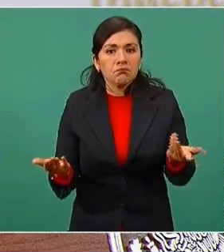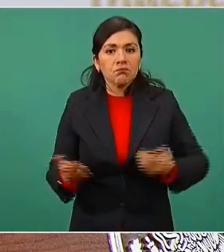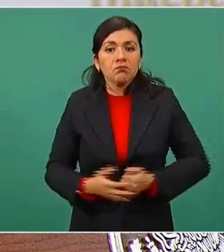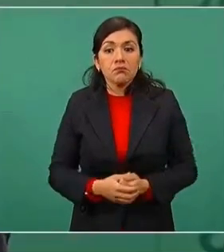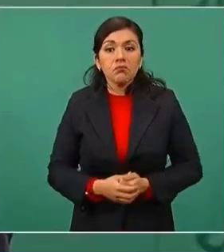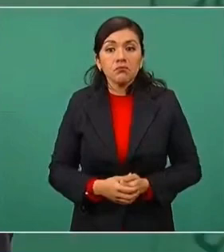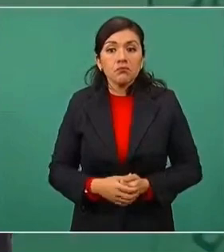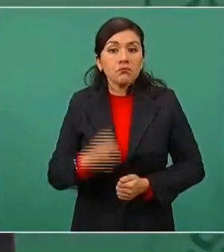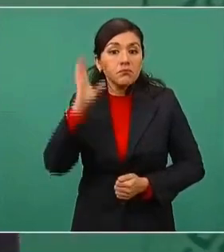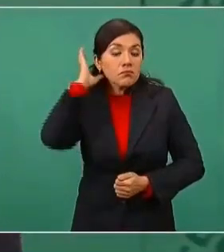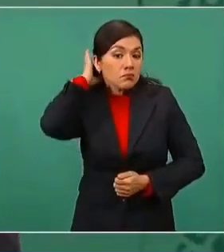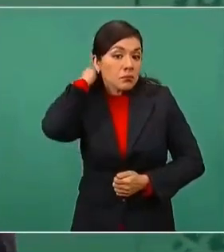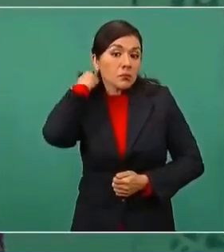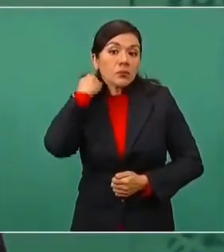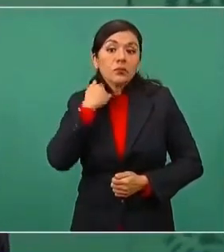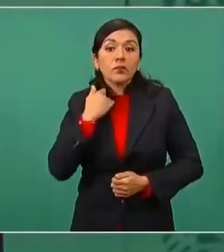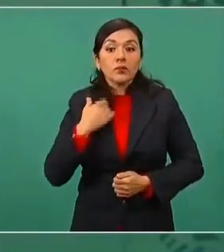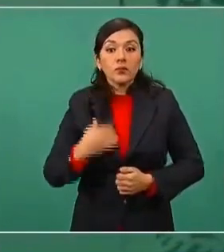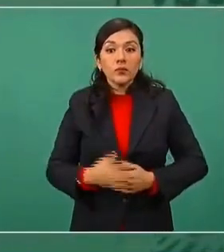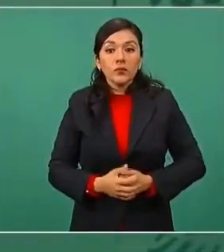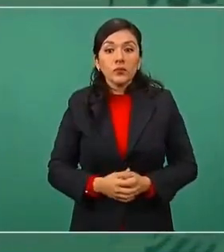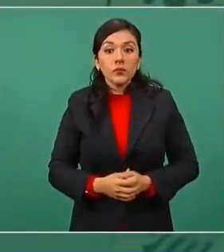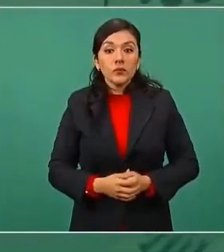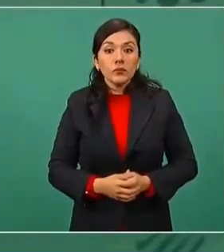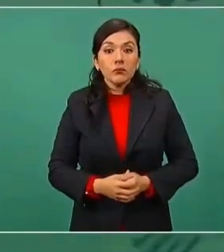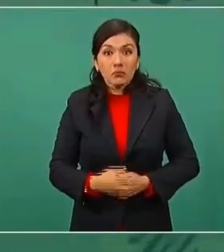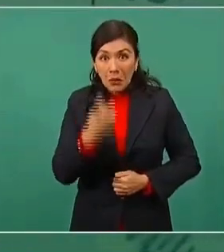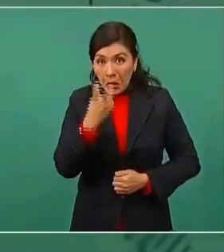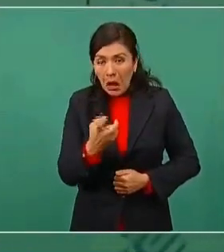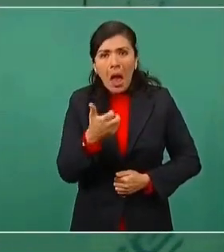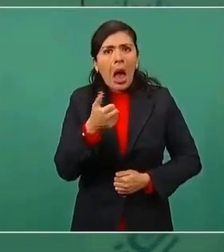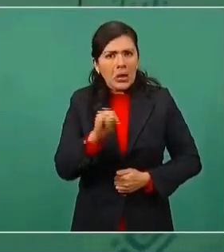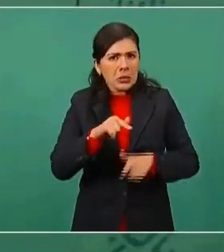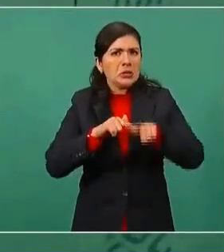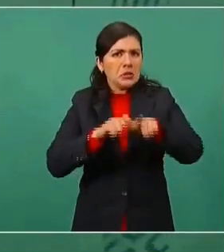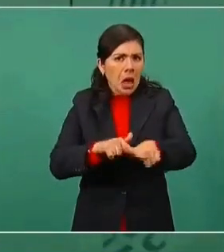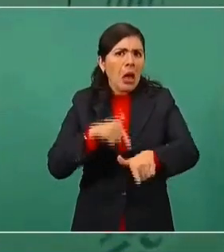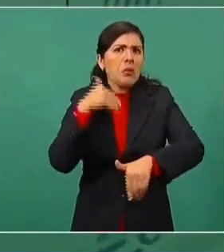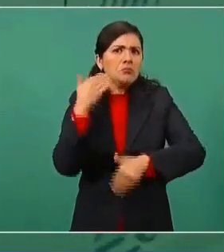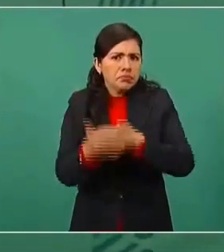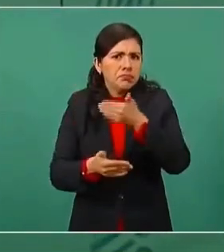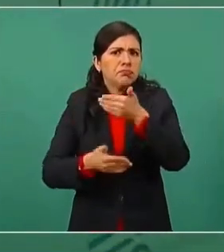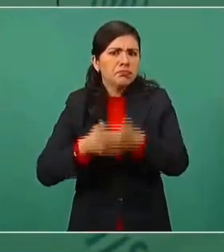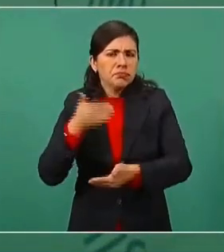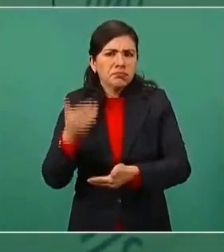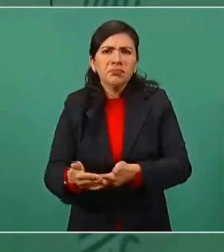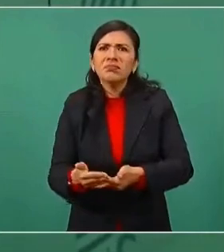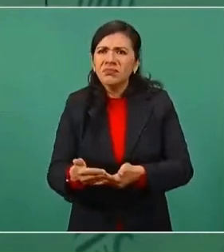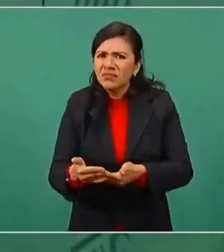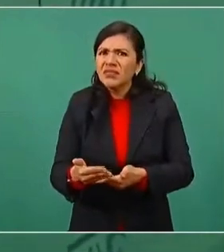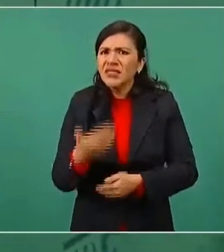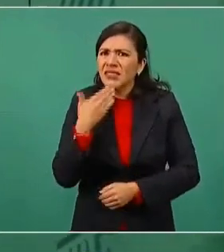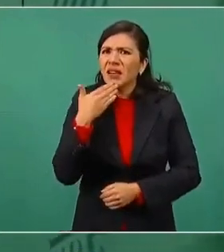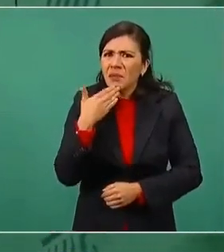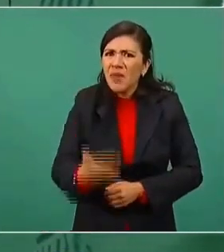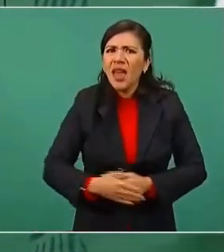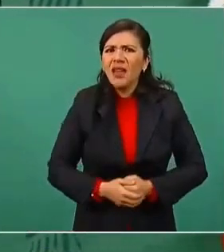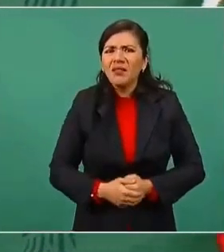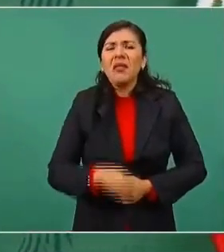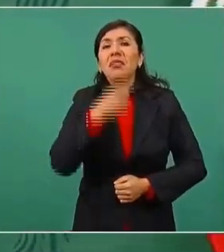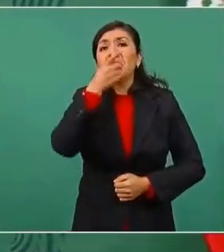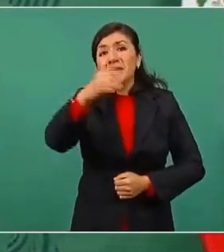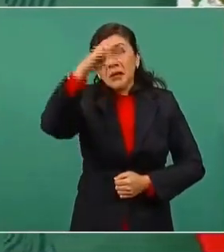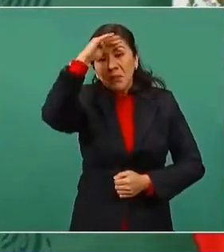¿sí? Y así nos vamos. Y es bueno. Dicen, ay, se está